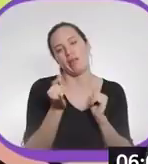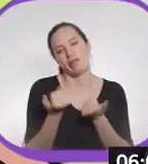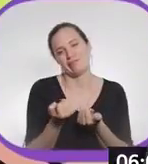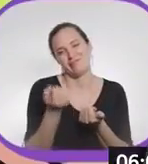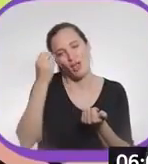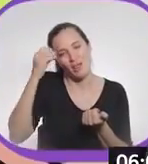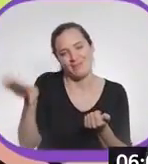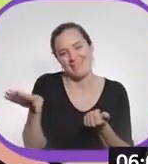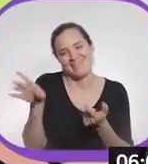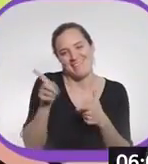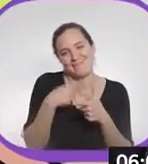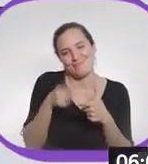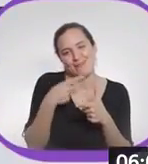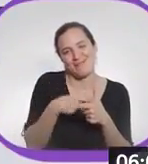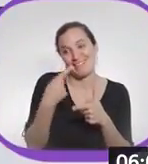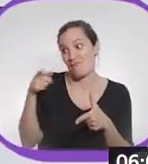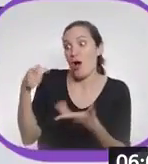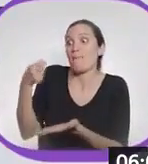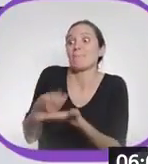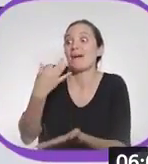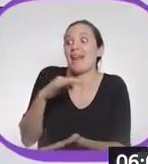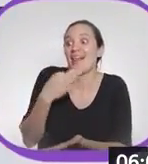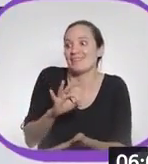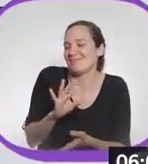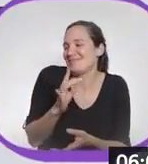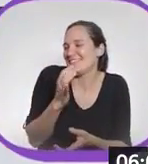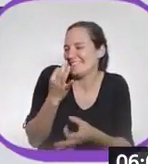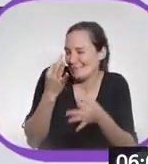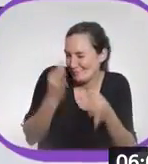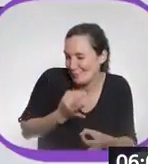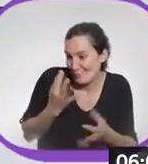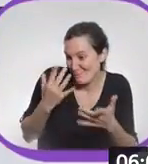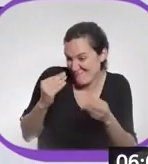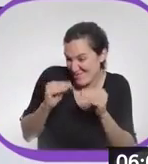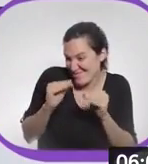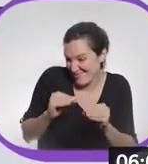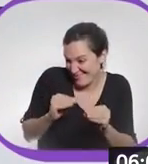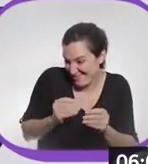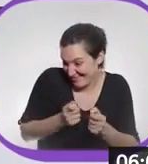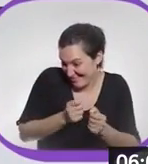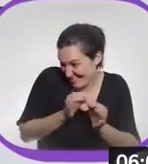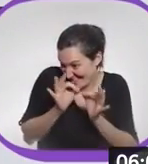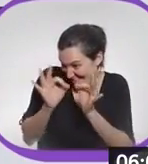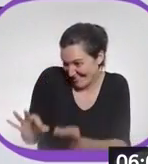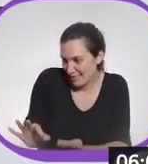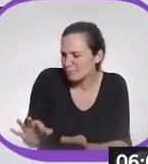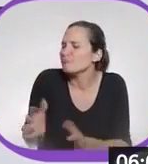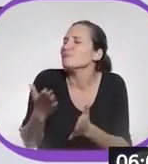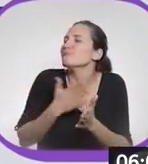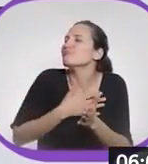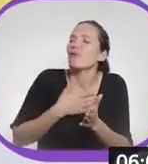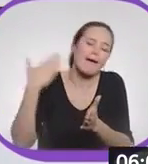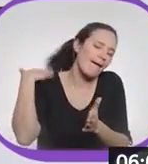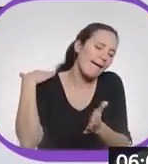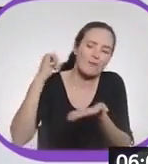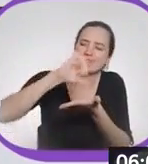¿Y olvidar los nachos que acabo de ordenar a tu cuenta? ¡Seguro llegarían directo a tus sucias manos! Hablando de sucias manos, ¿te importa aplicarme bronceador en la